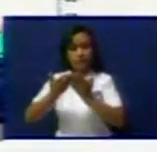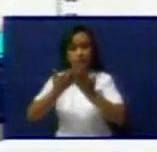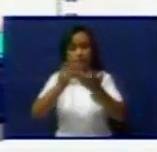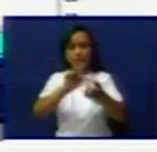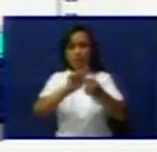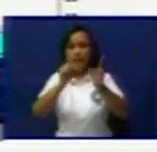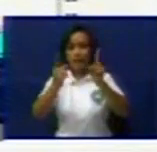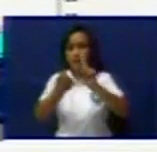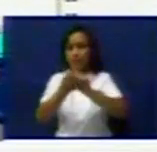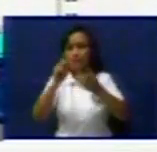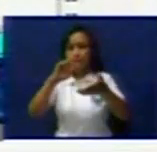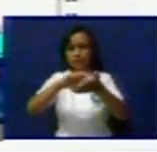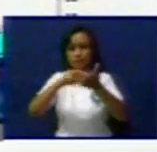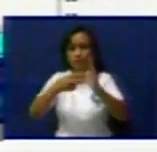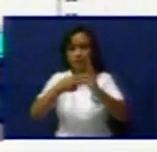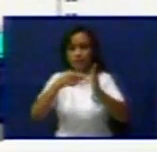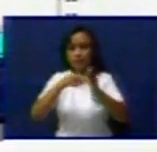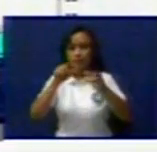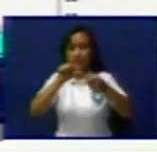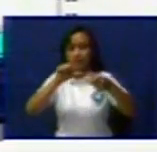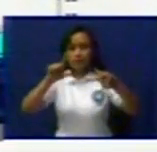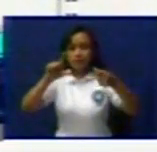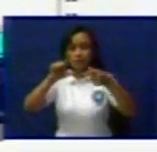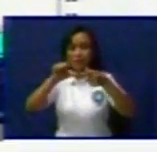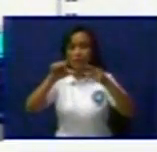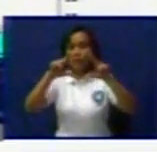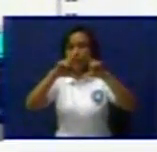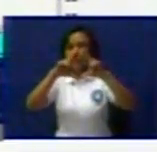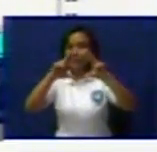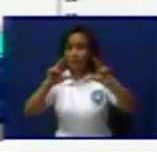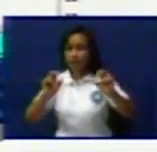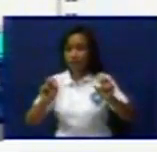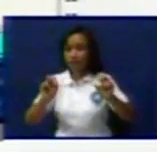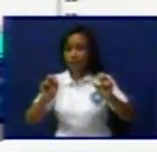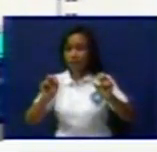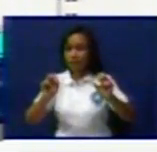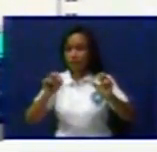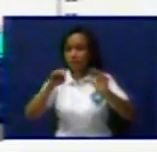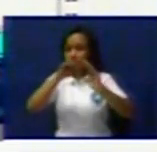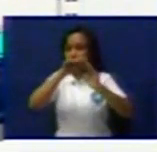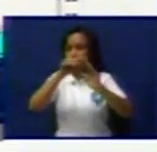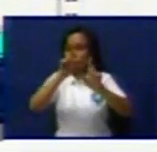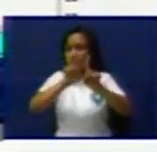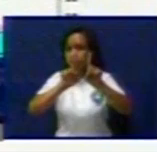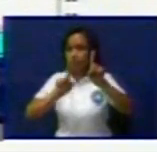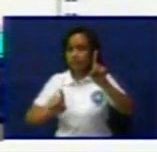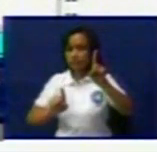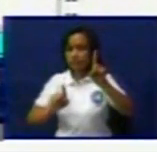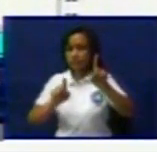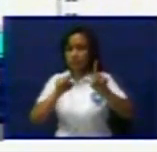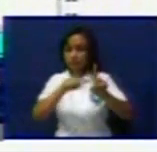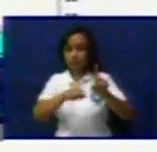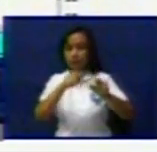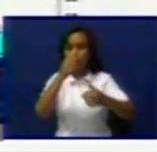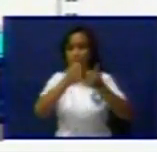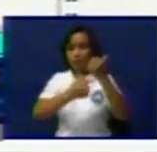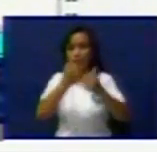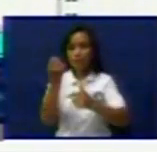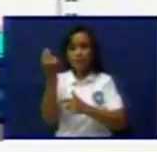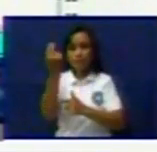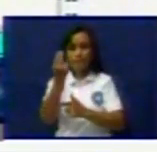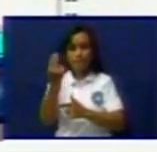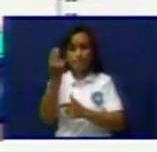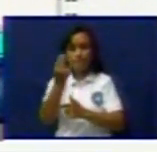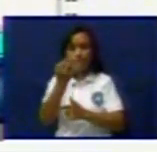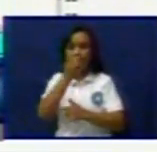causará cambios significativos del nivel del lago de Nicaragua y si afectará el